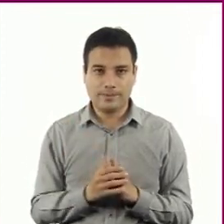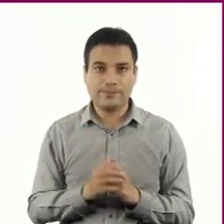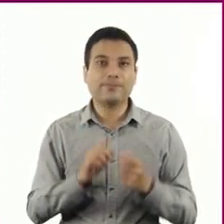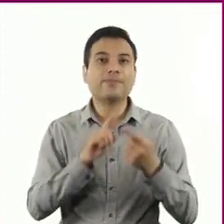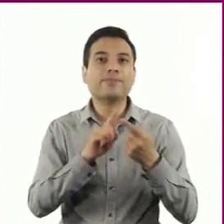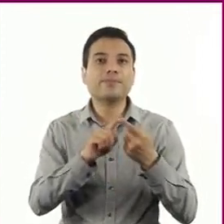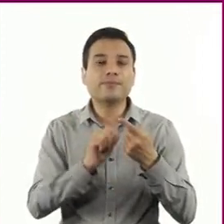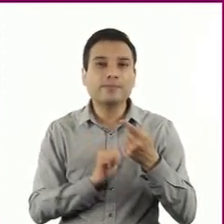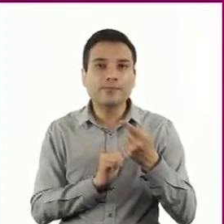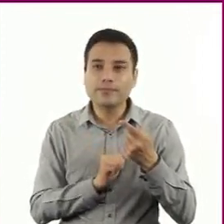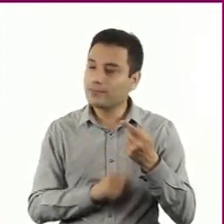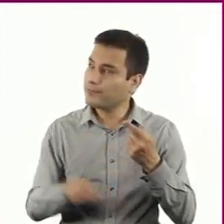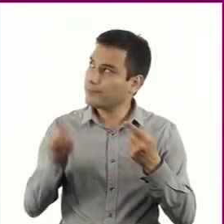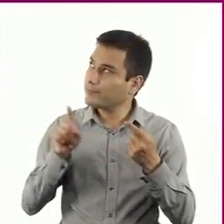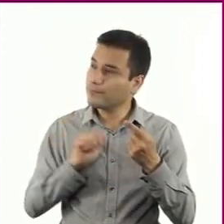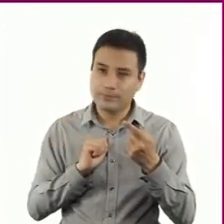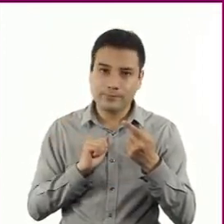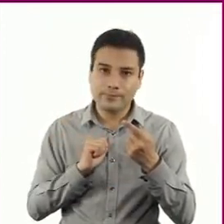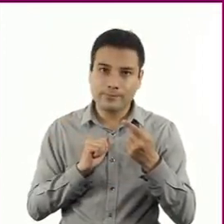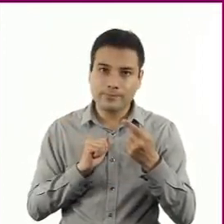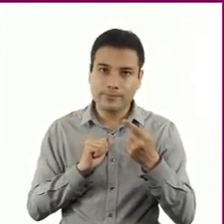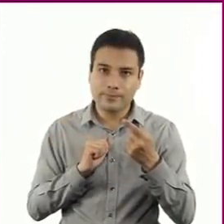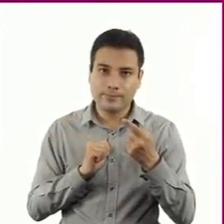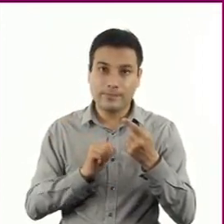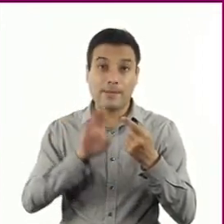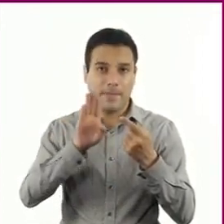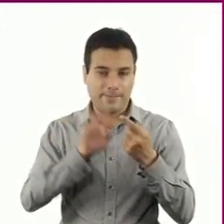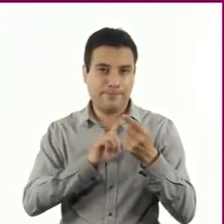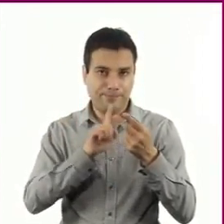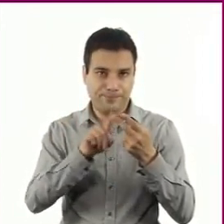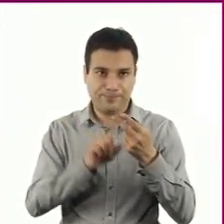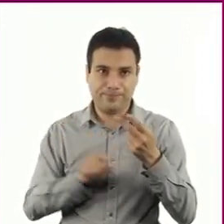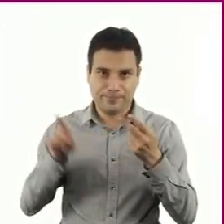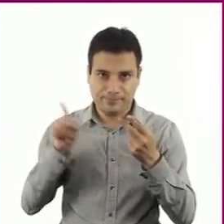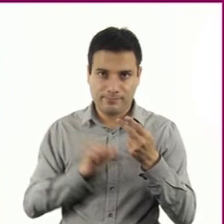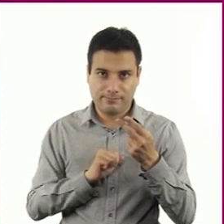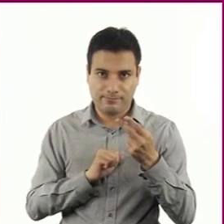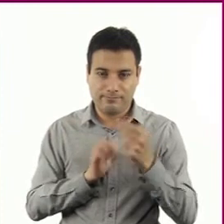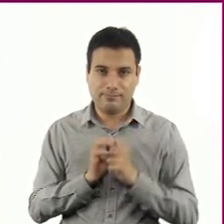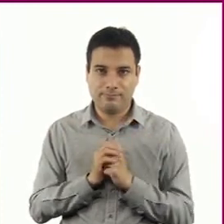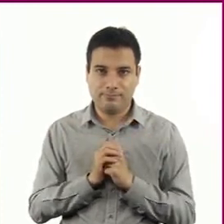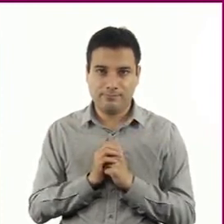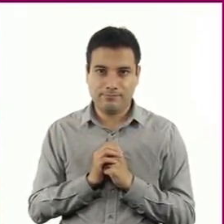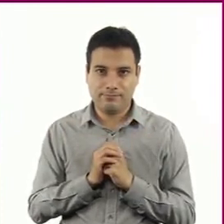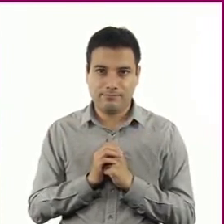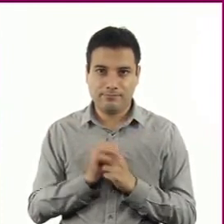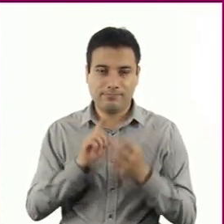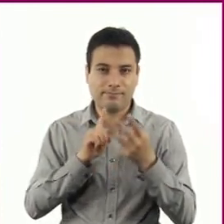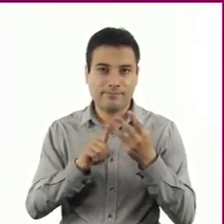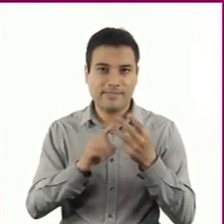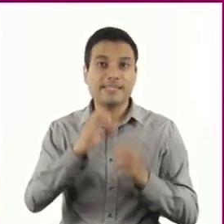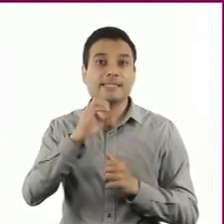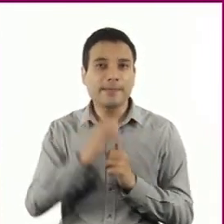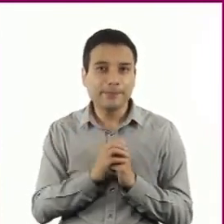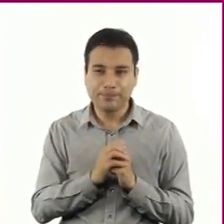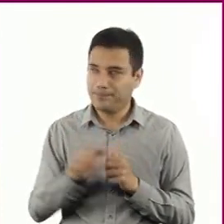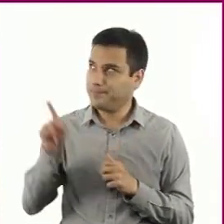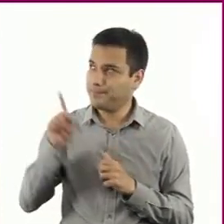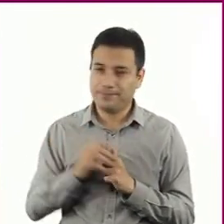es 875 100 millonésimos, la opción B 875 10.000 millonésimos y la opción